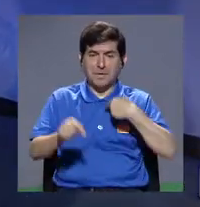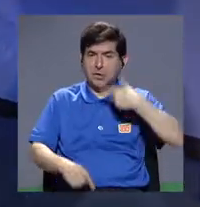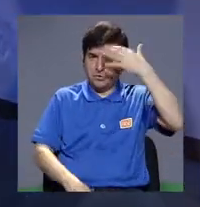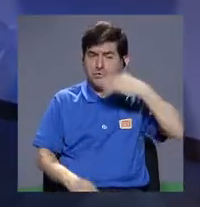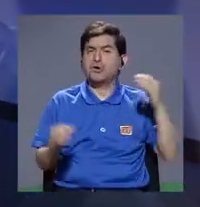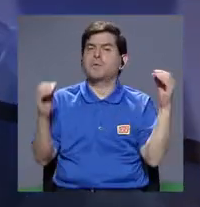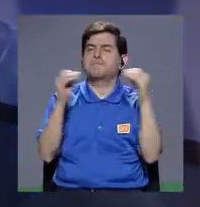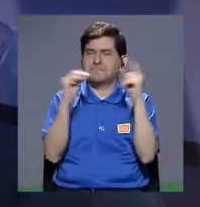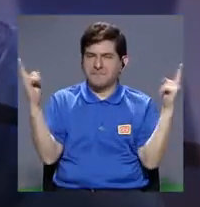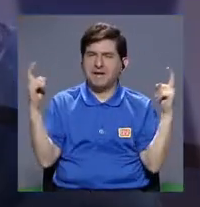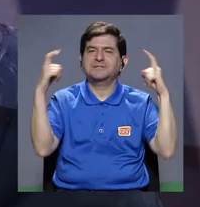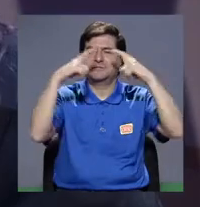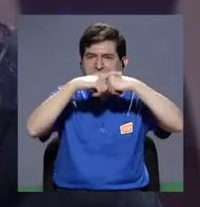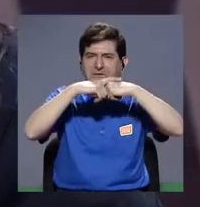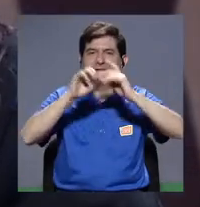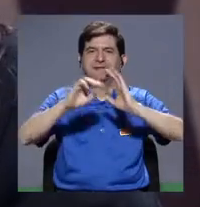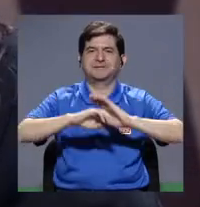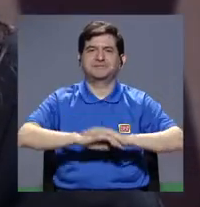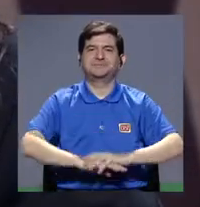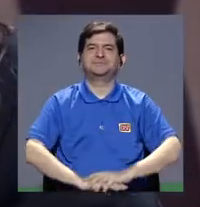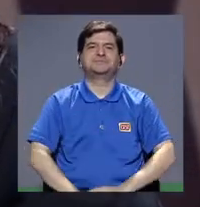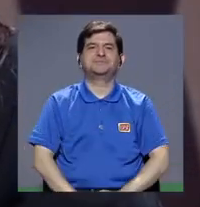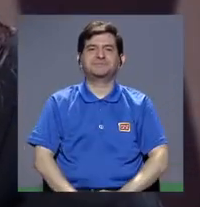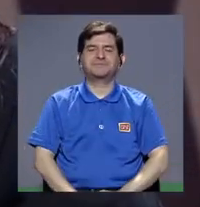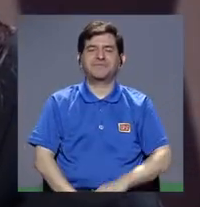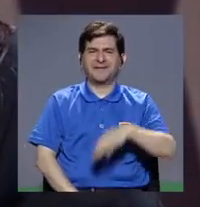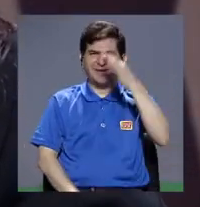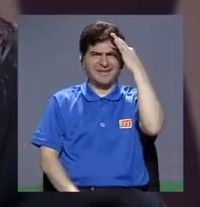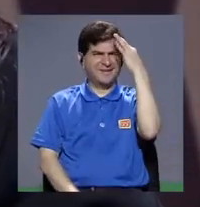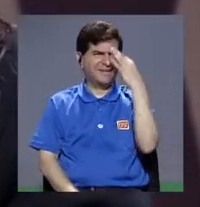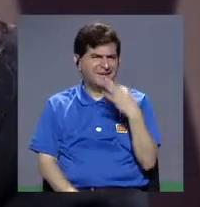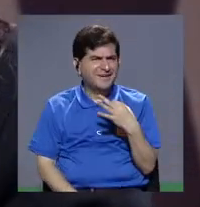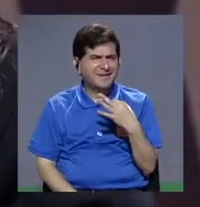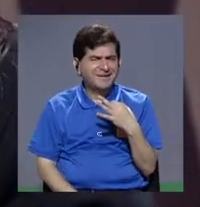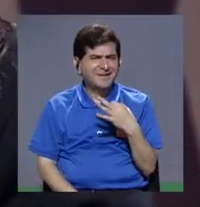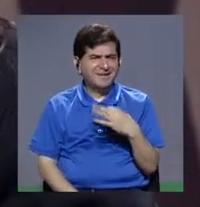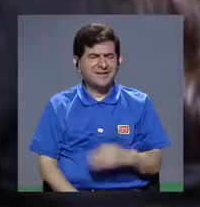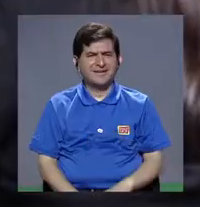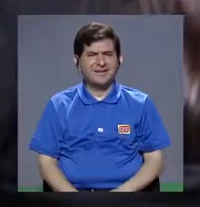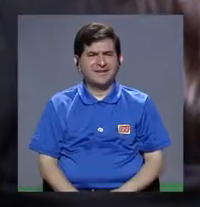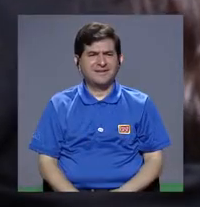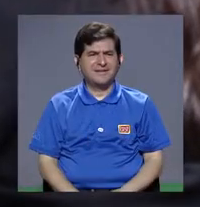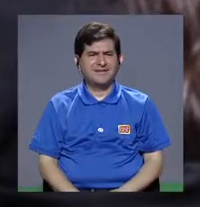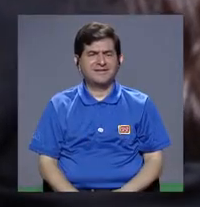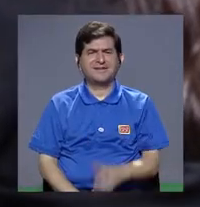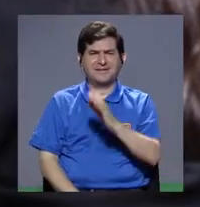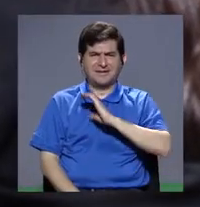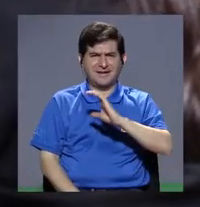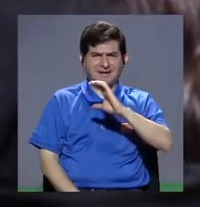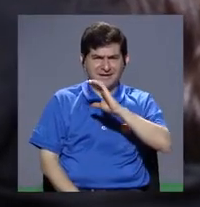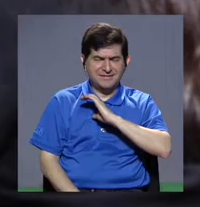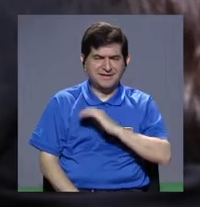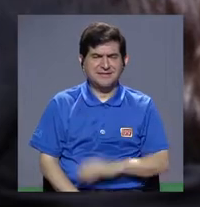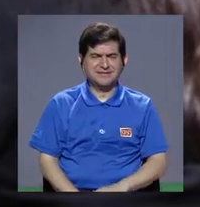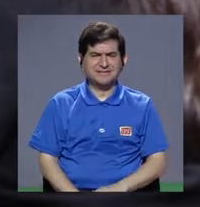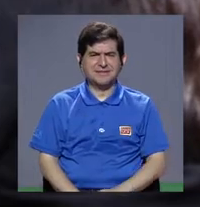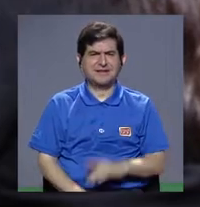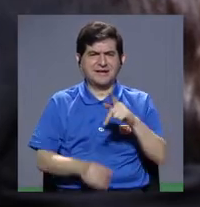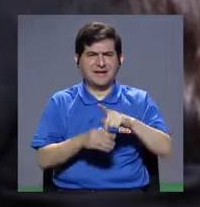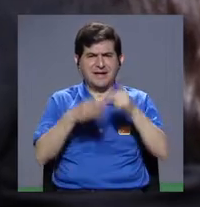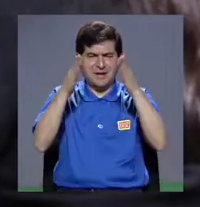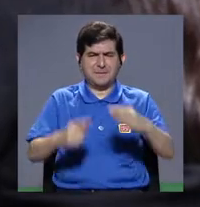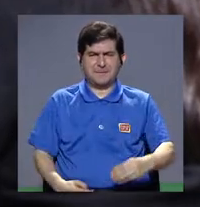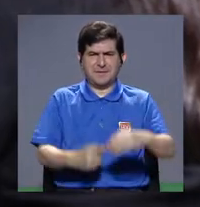pero yo creo que es mucho más complejo que eso y creo que la la dimensión que le da el hecho de que la